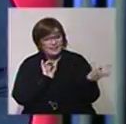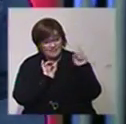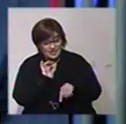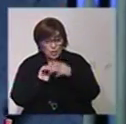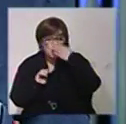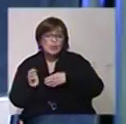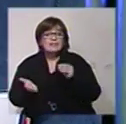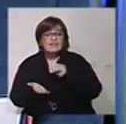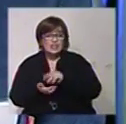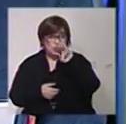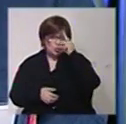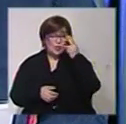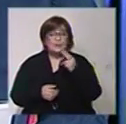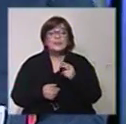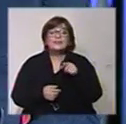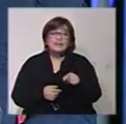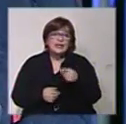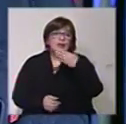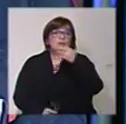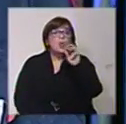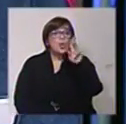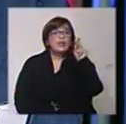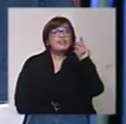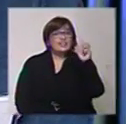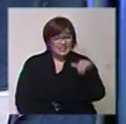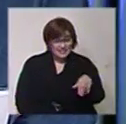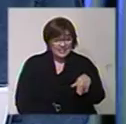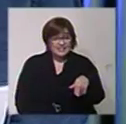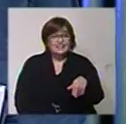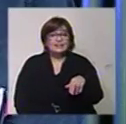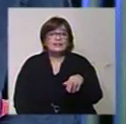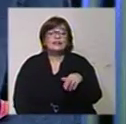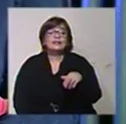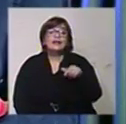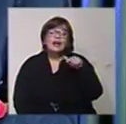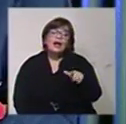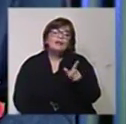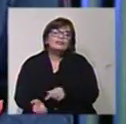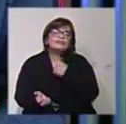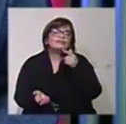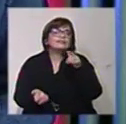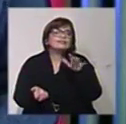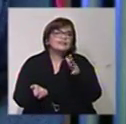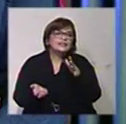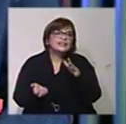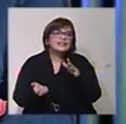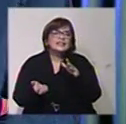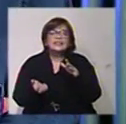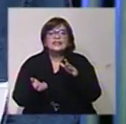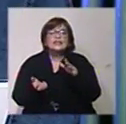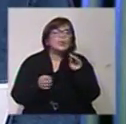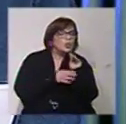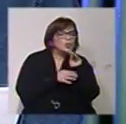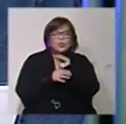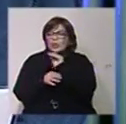visita a Uruguay. Y Burdén, por ejemplo, en este ciclo, tiene la costumbre de, obviamente, tocar todas las aristas de la cultura, ¿no?